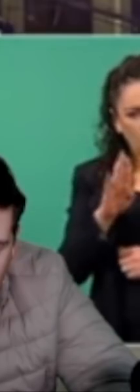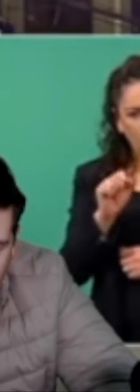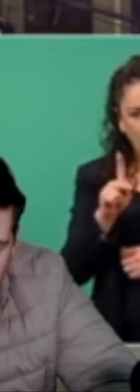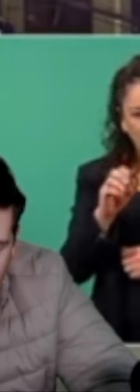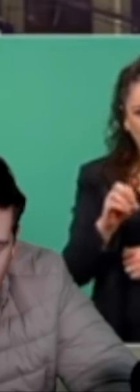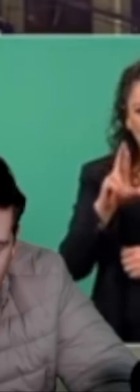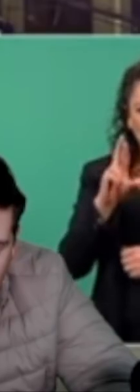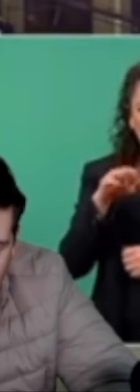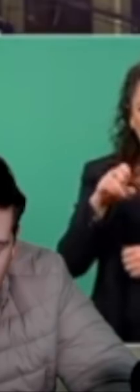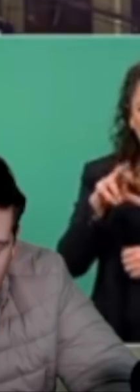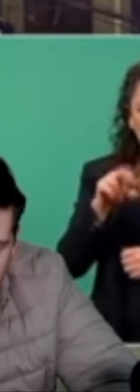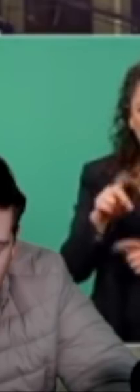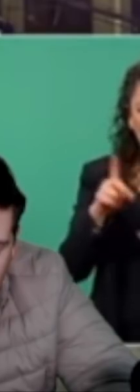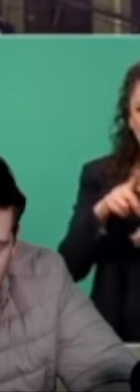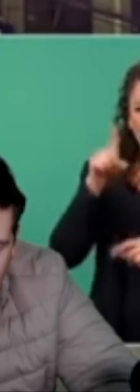Romero de El Salvador,